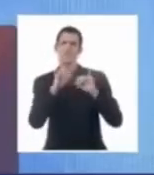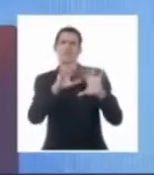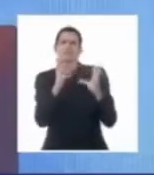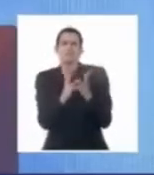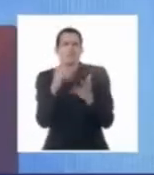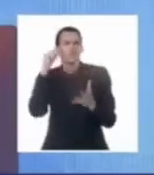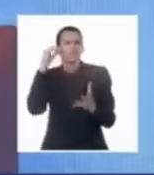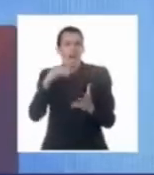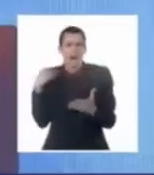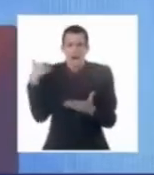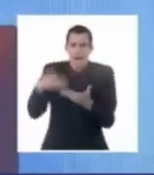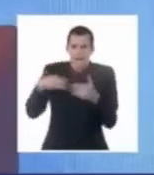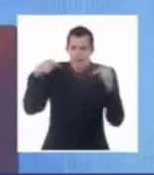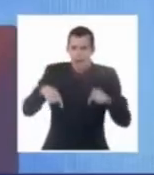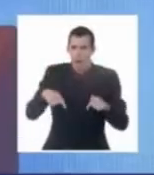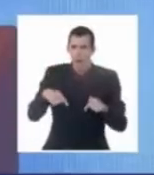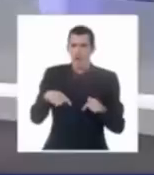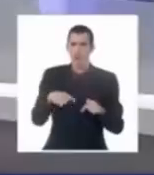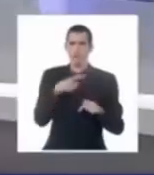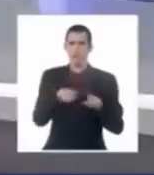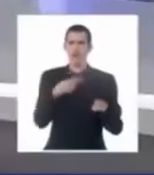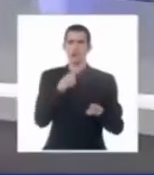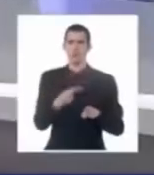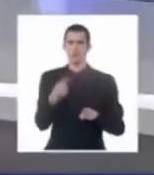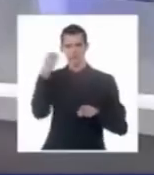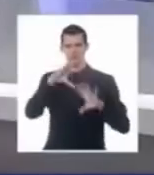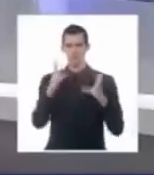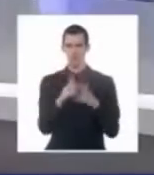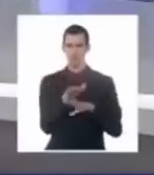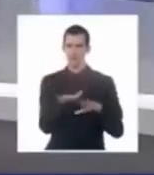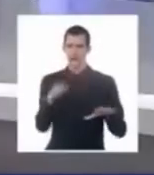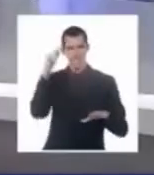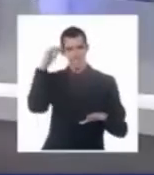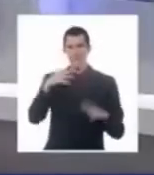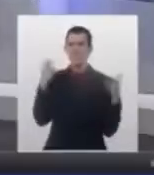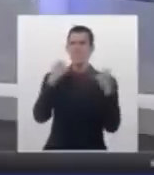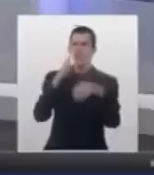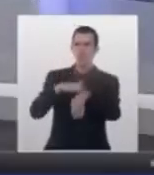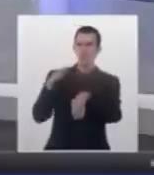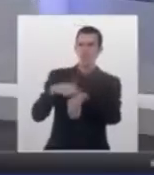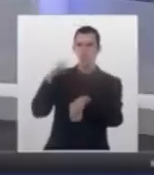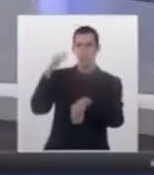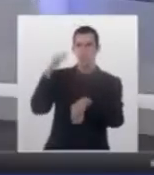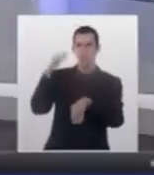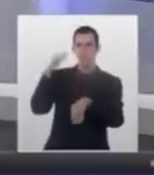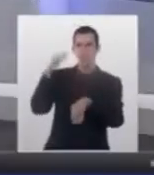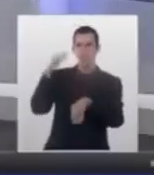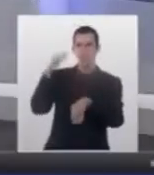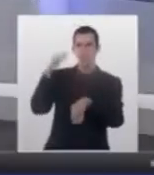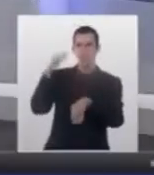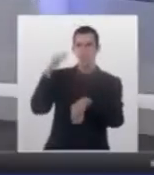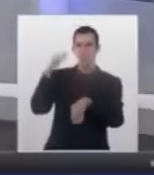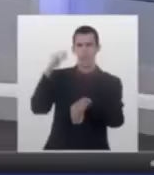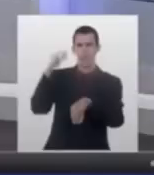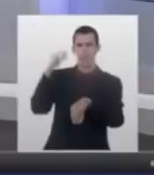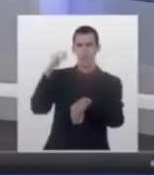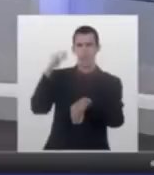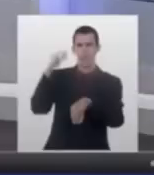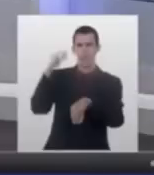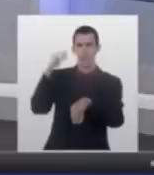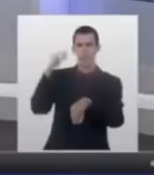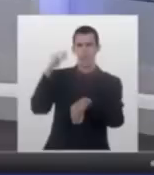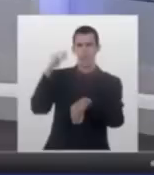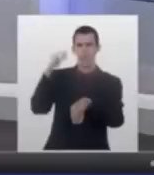y formas por la parte secreta y operativa bueno estaba hablando al inicio del programa Yo no sabía eso me acabo de enterar ahora que el dti era la policía secreta de